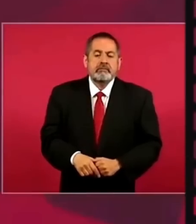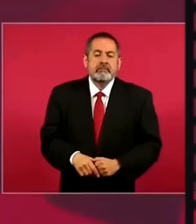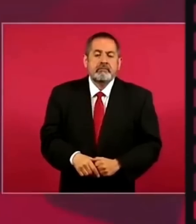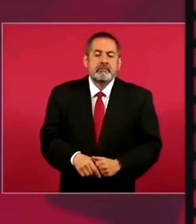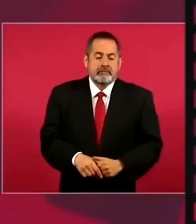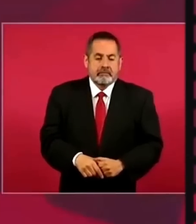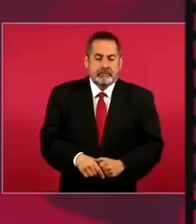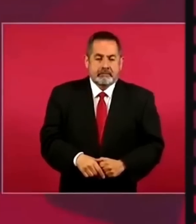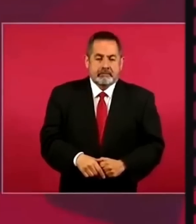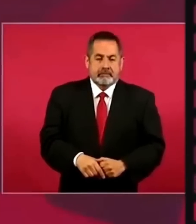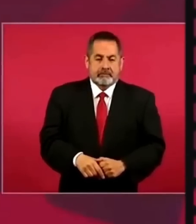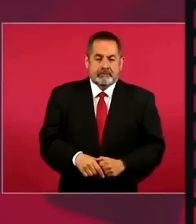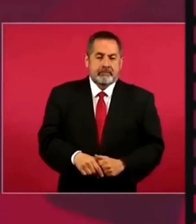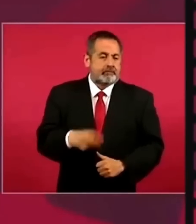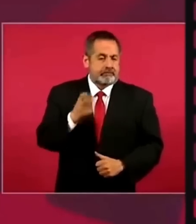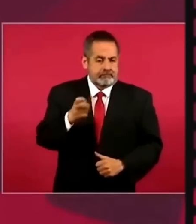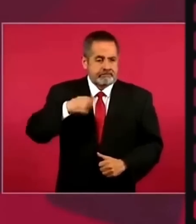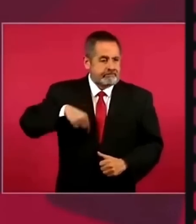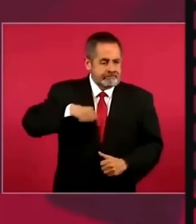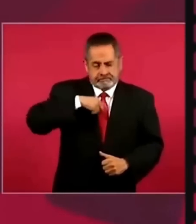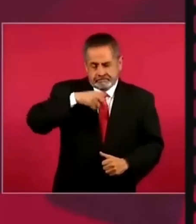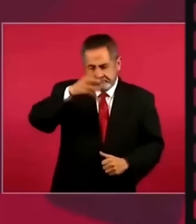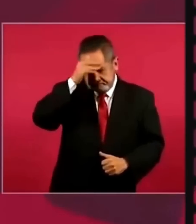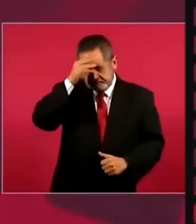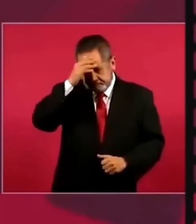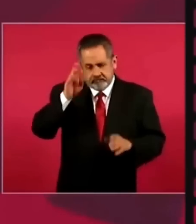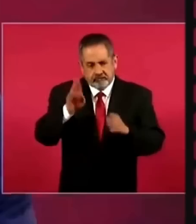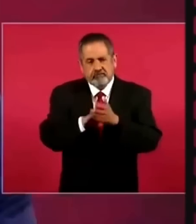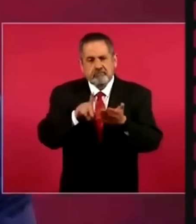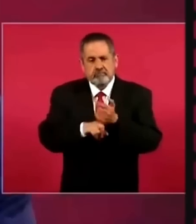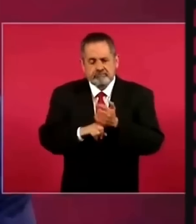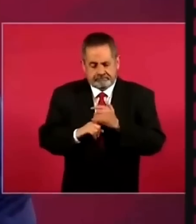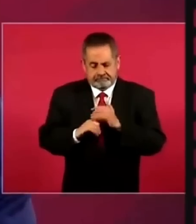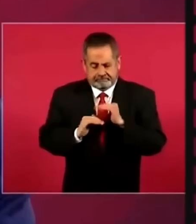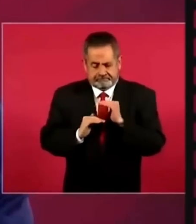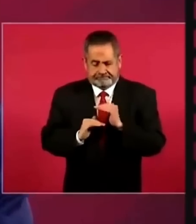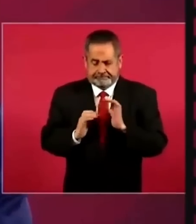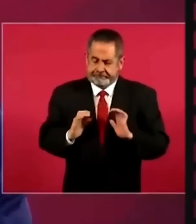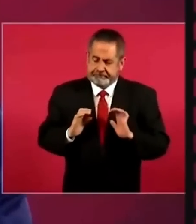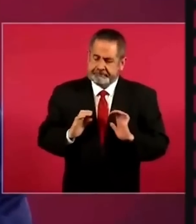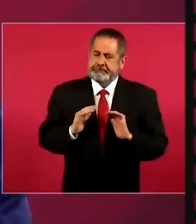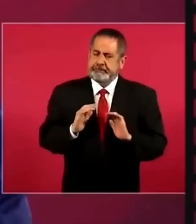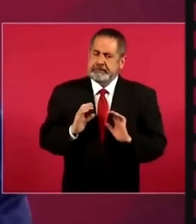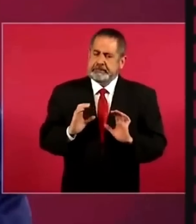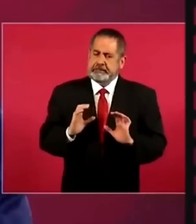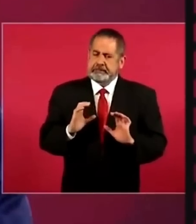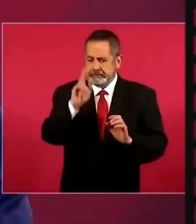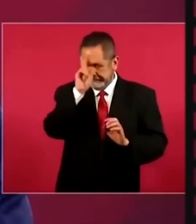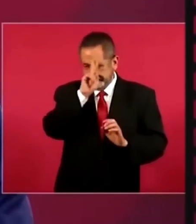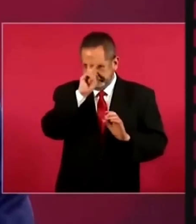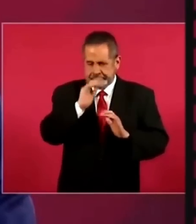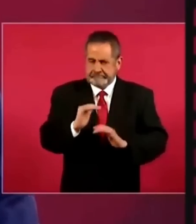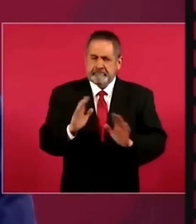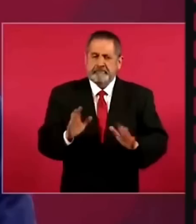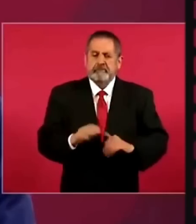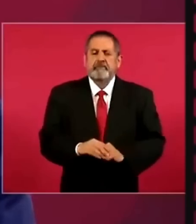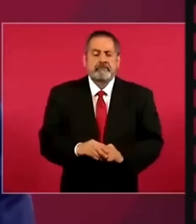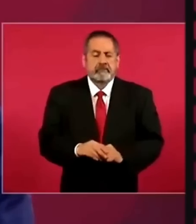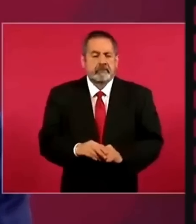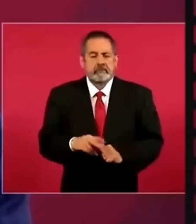manera Por eso hay que aprender a limitarnos y